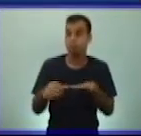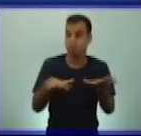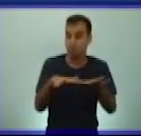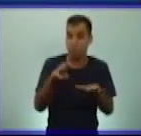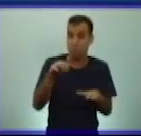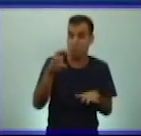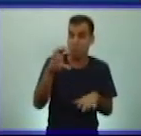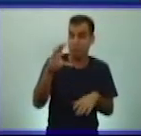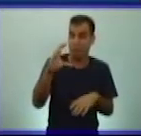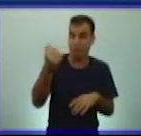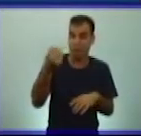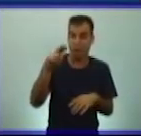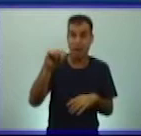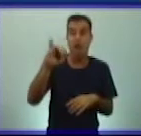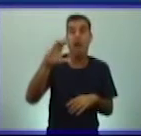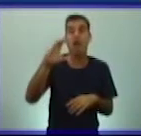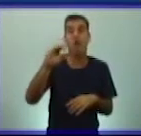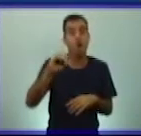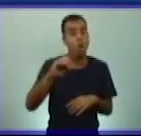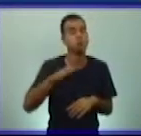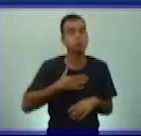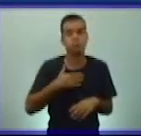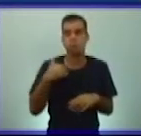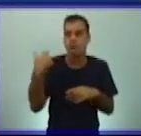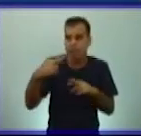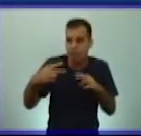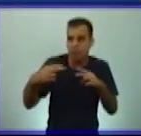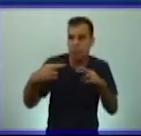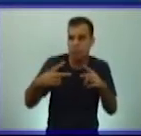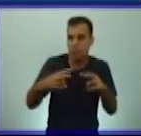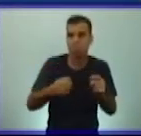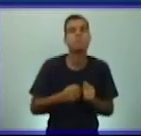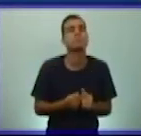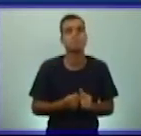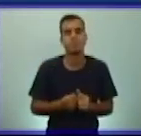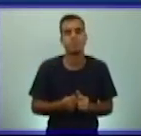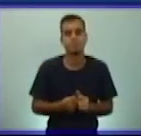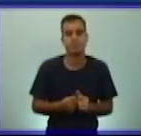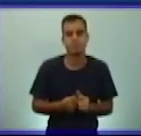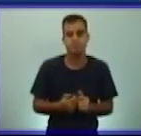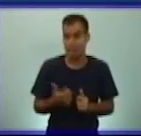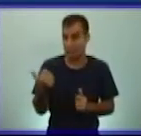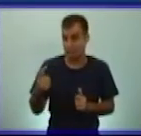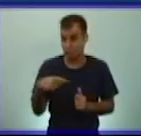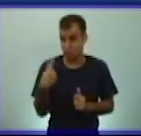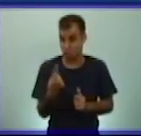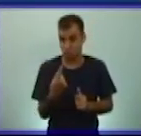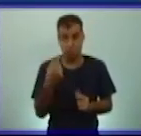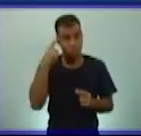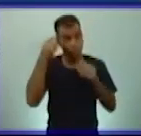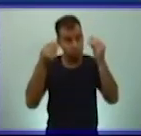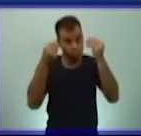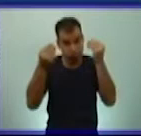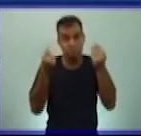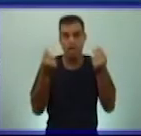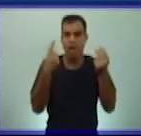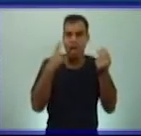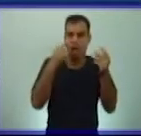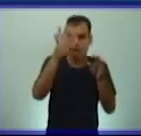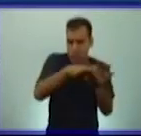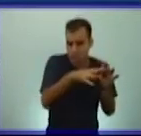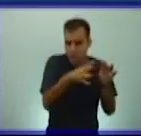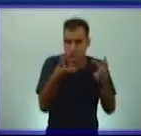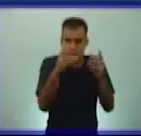periodicidad. Es decir, que aquí estábamos valorando el cambio de la coordenada, de la velocidad y de la aceleración.